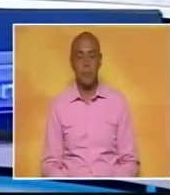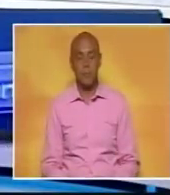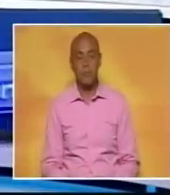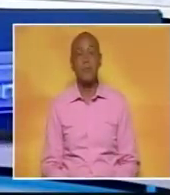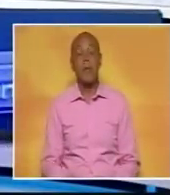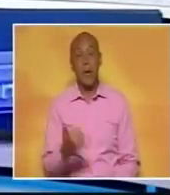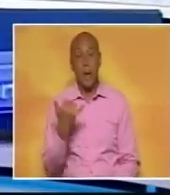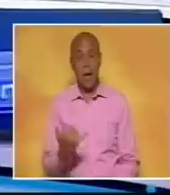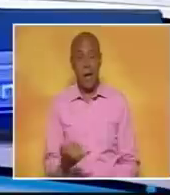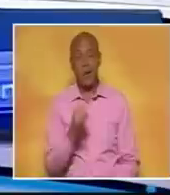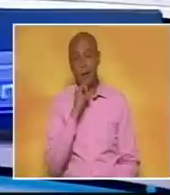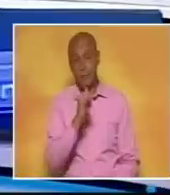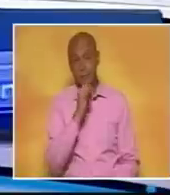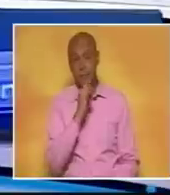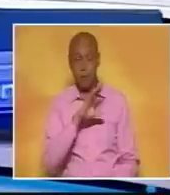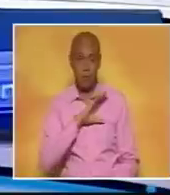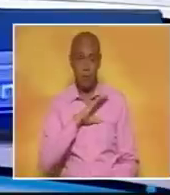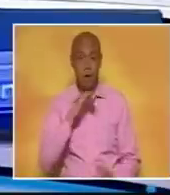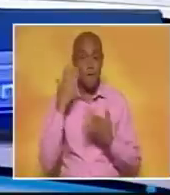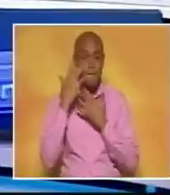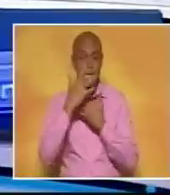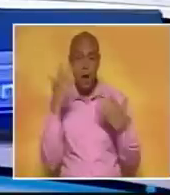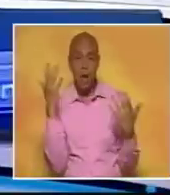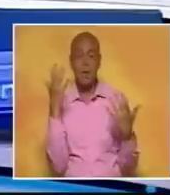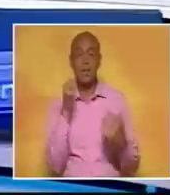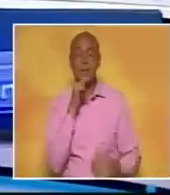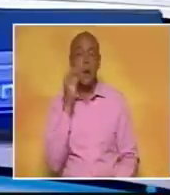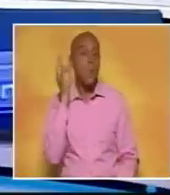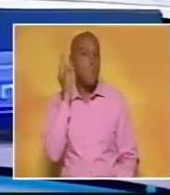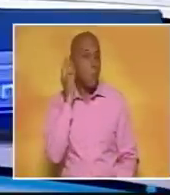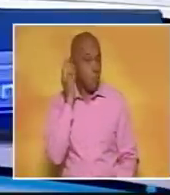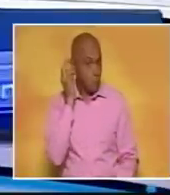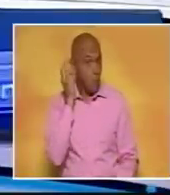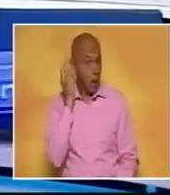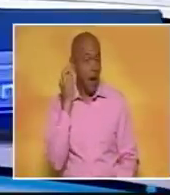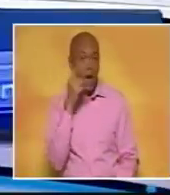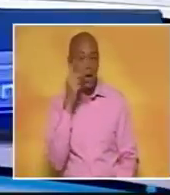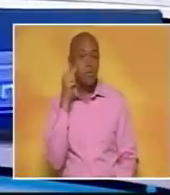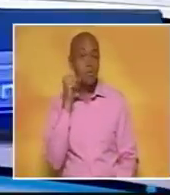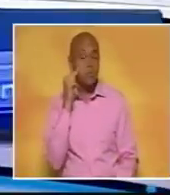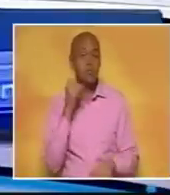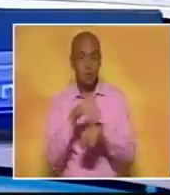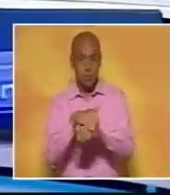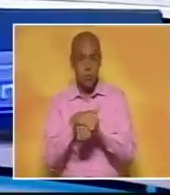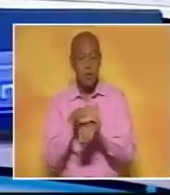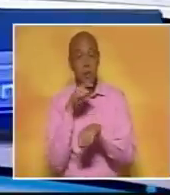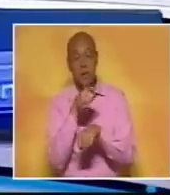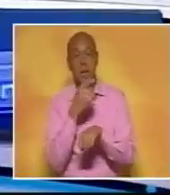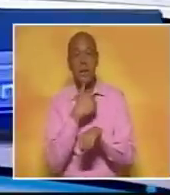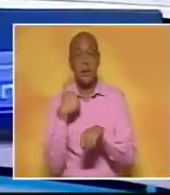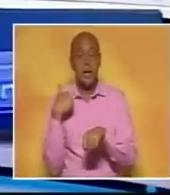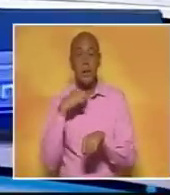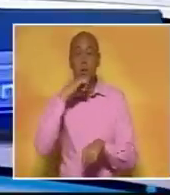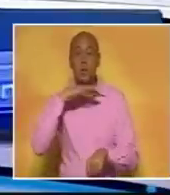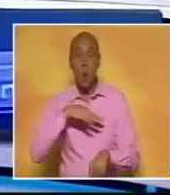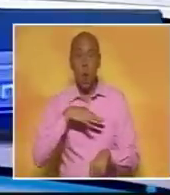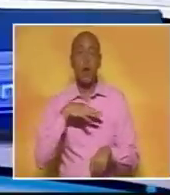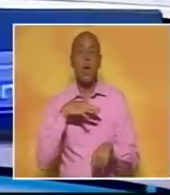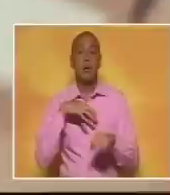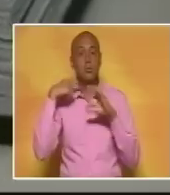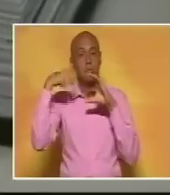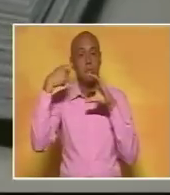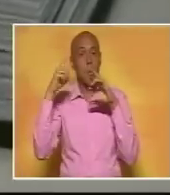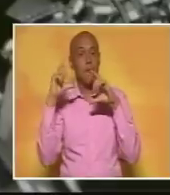Amigos, comenzamos las noticias de Estrenos y Estrellas con Rihanna. La cantante anunció que publicará su autobiografía visual. Riri